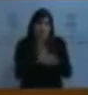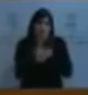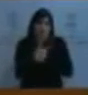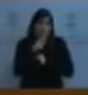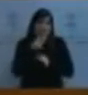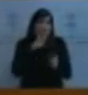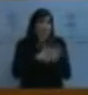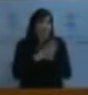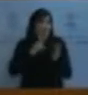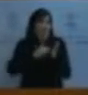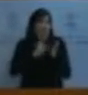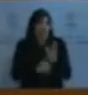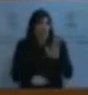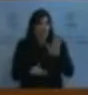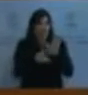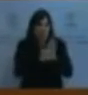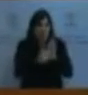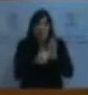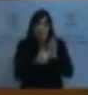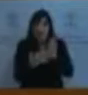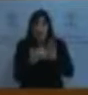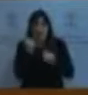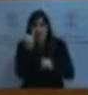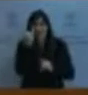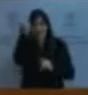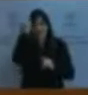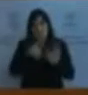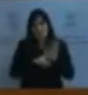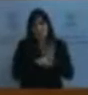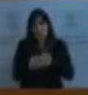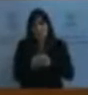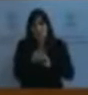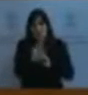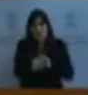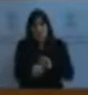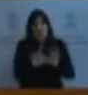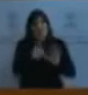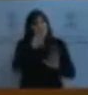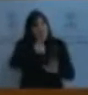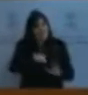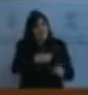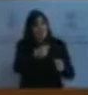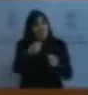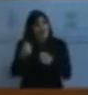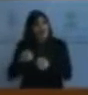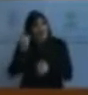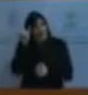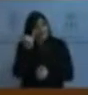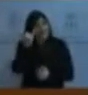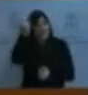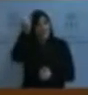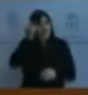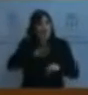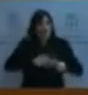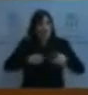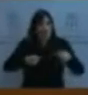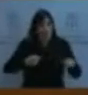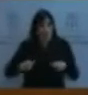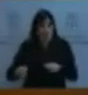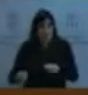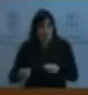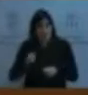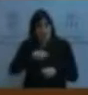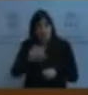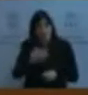iniciativa legislativa, pero donde conviene también tener iniciativa negociadora, tener iniciativa de acuerdo y tener iniciativa